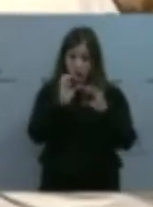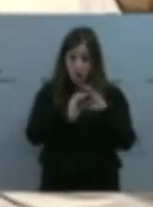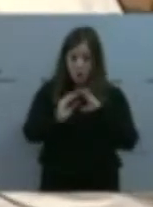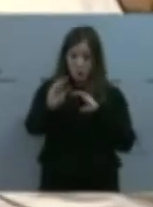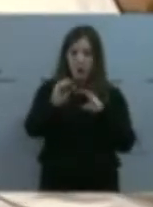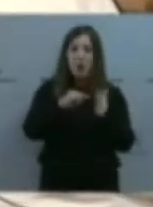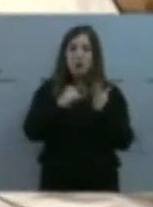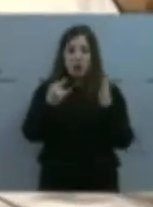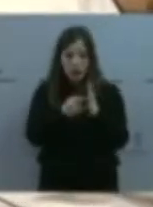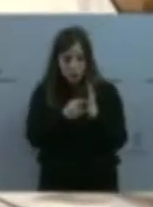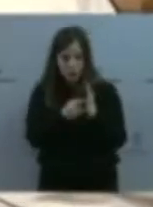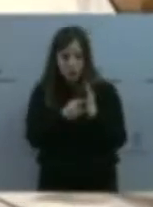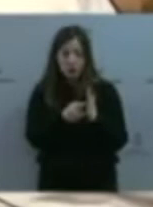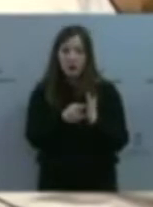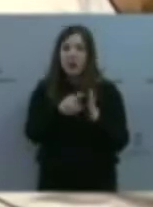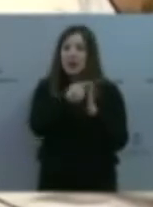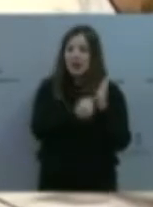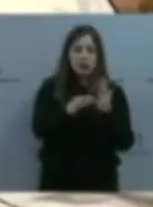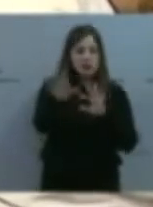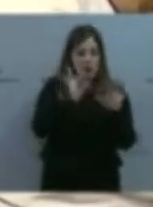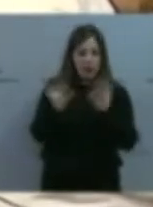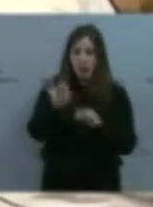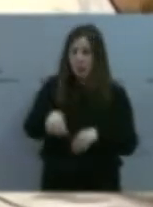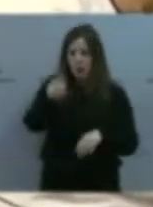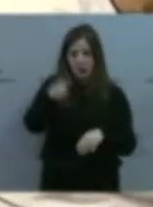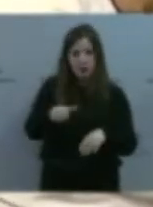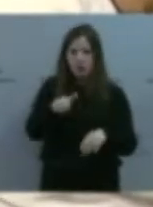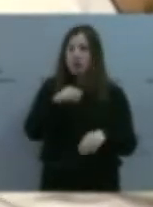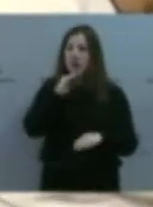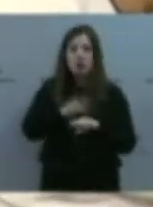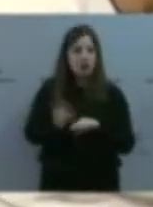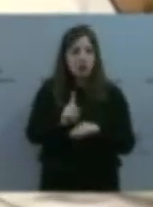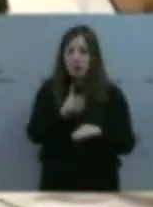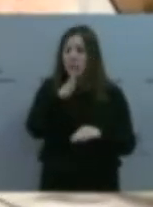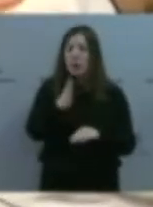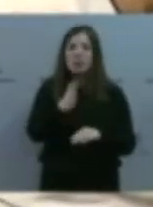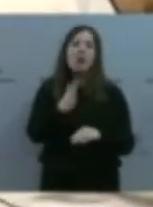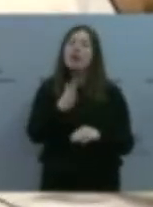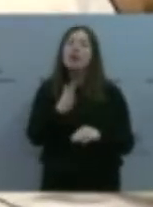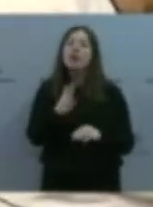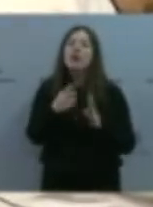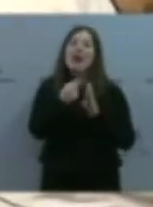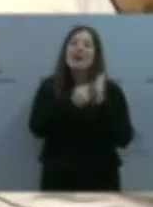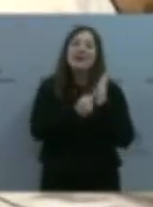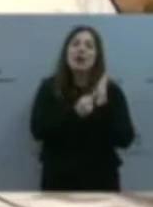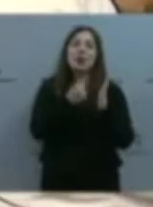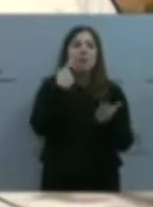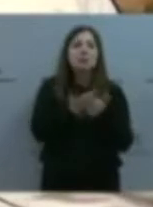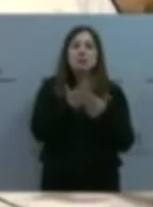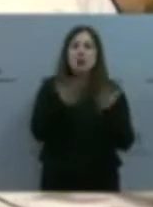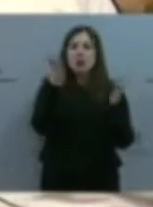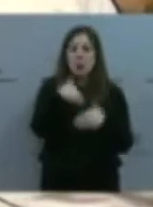selección y evaluación. De hecho, a menudo no había ningún criterio constatable, de manera que se abría la puerta a prácticas que podrían calificarse